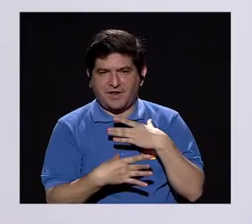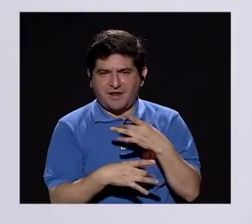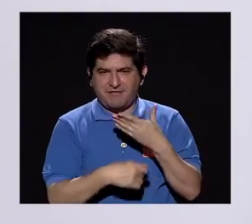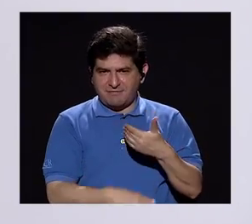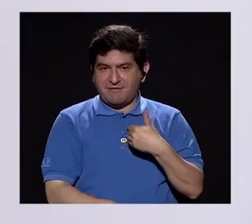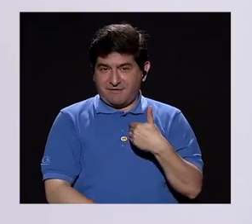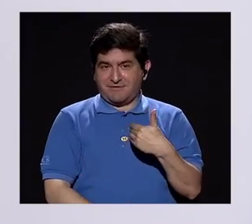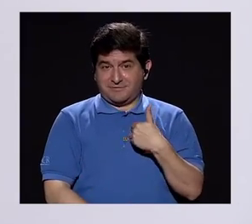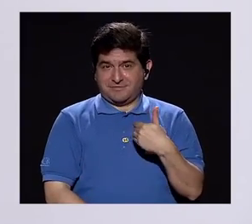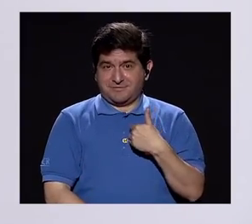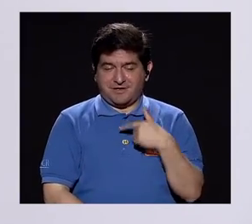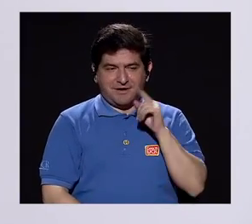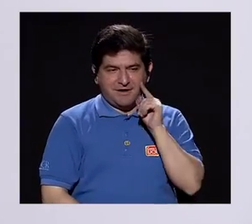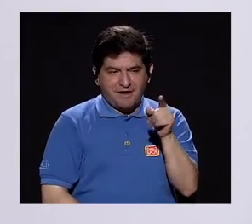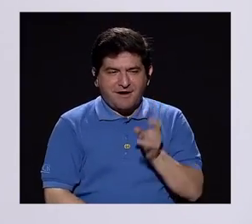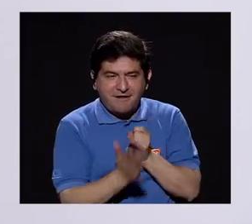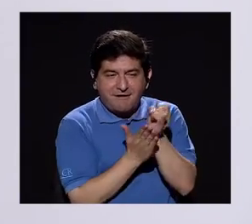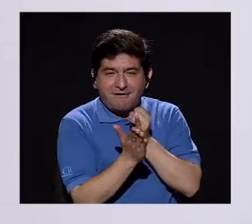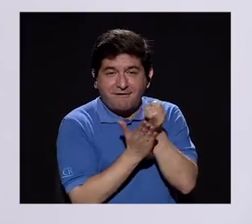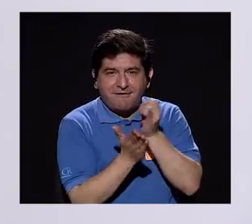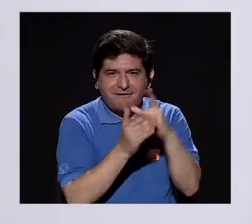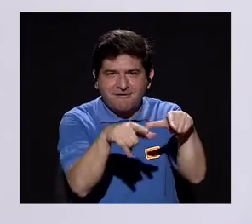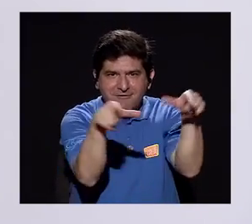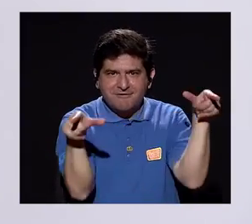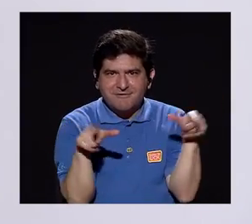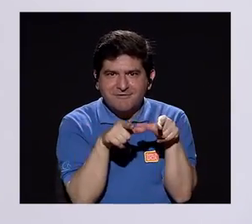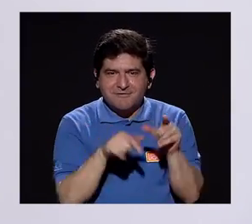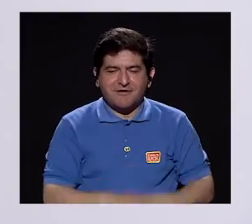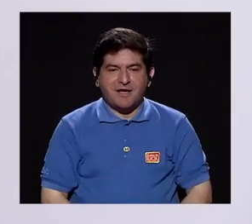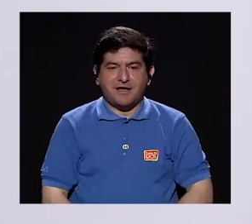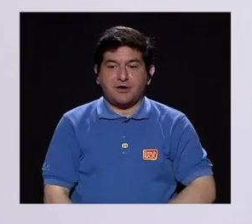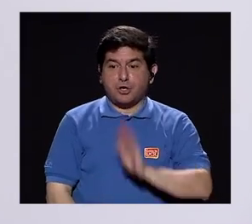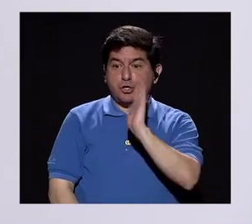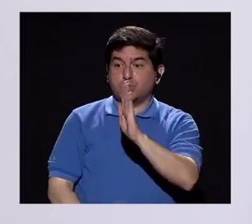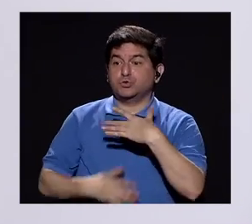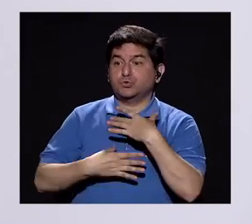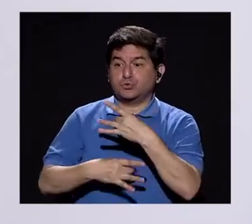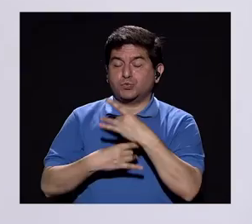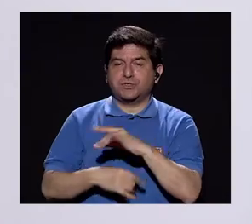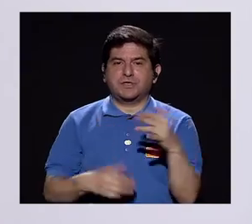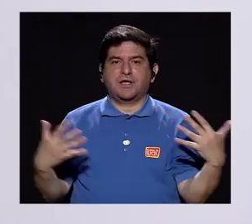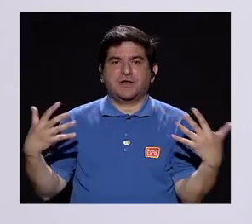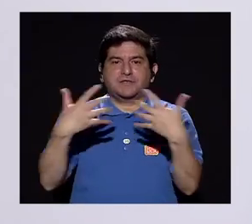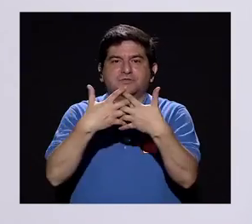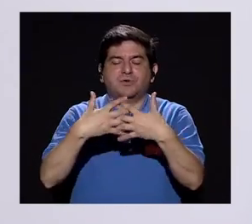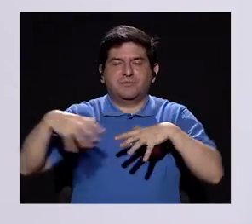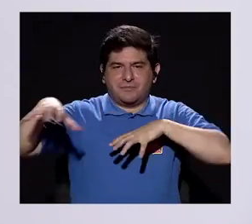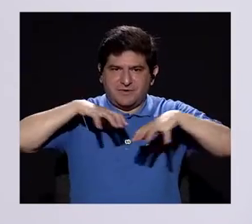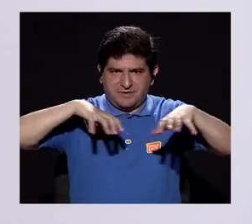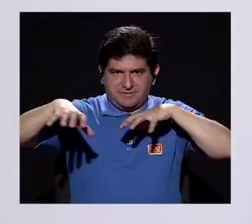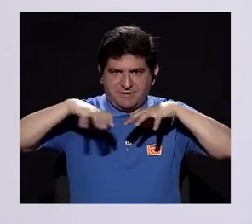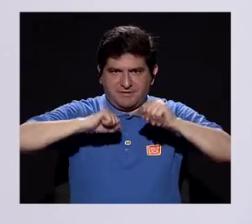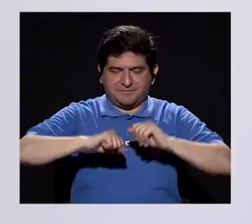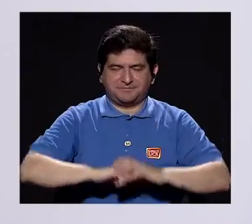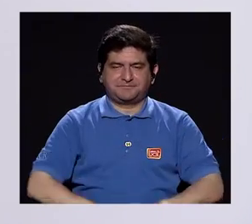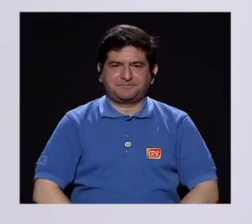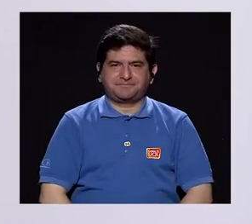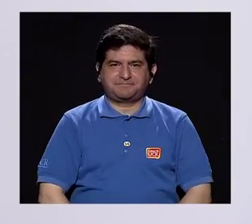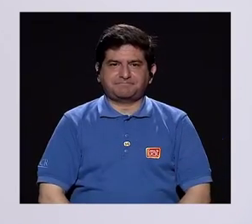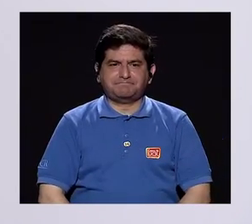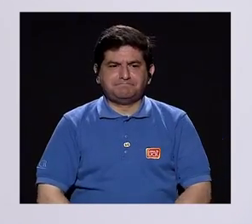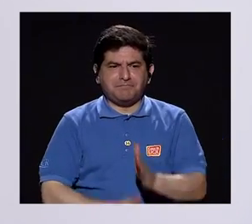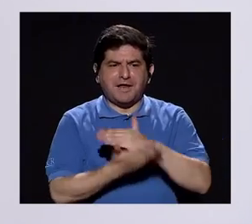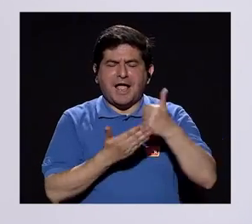verdad del interés nuestro de realizar la investigación en el sitio y el interés de ellos también de complementar las acciones que ellos hacen